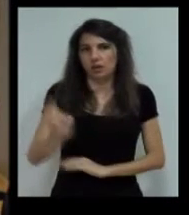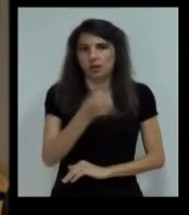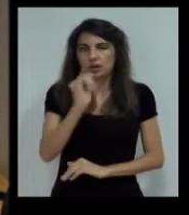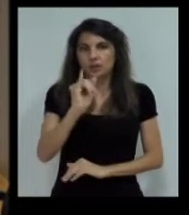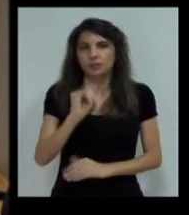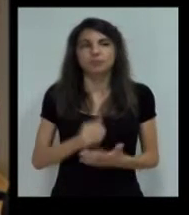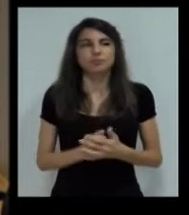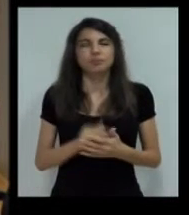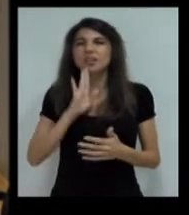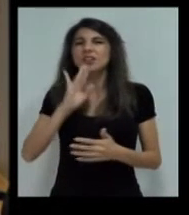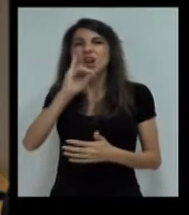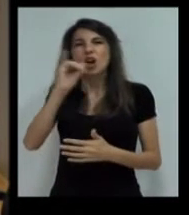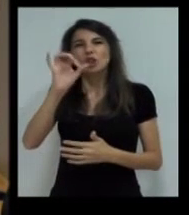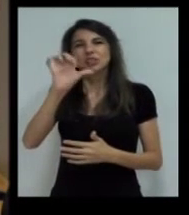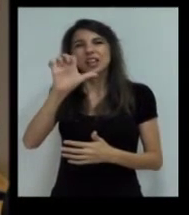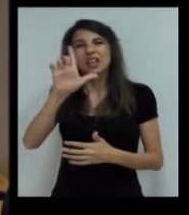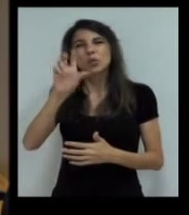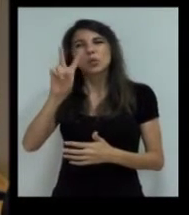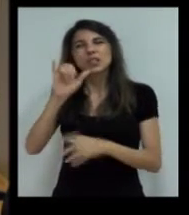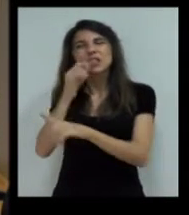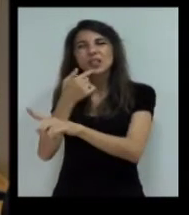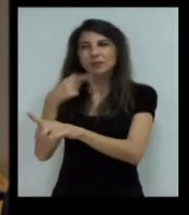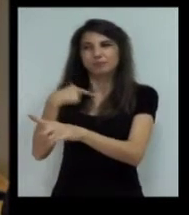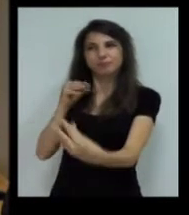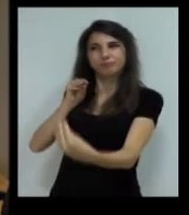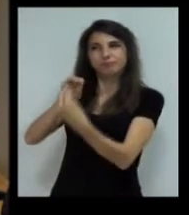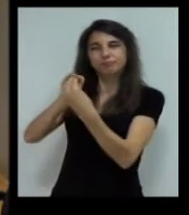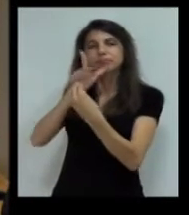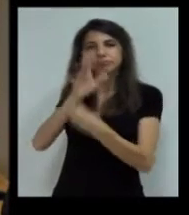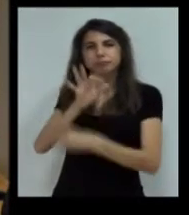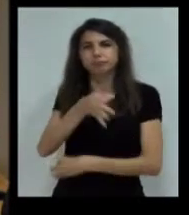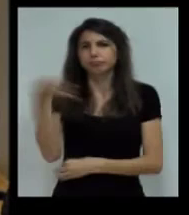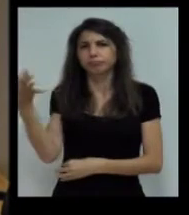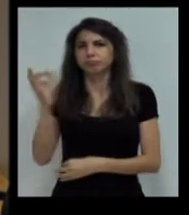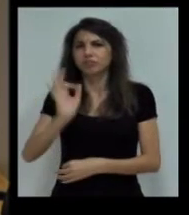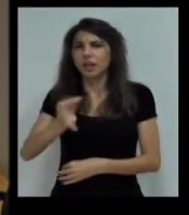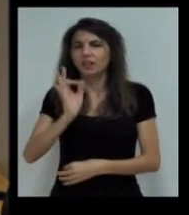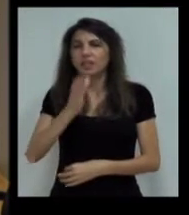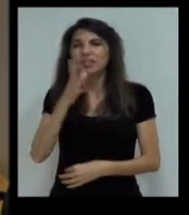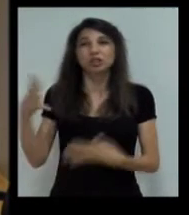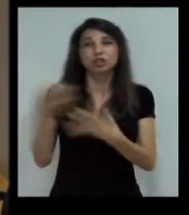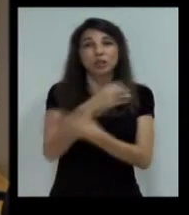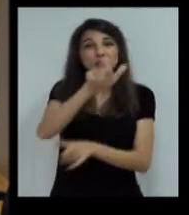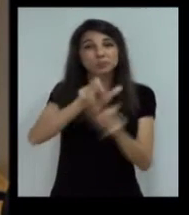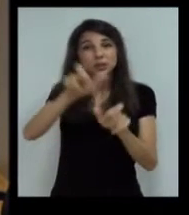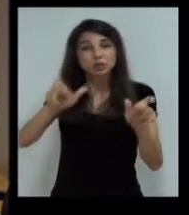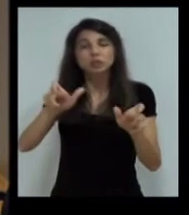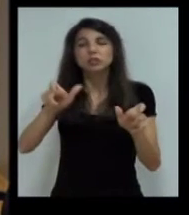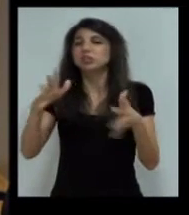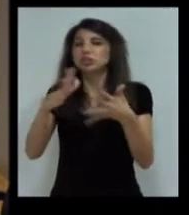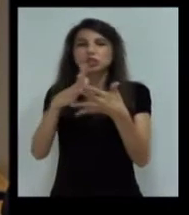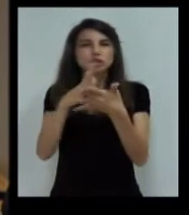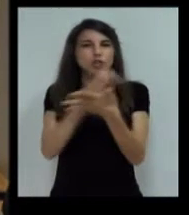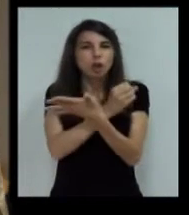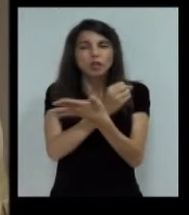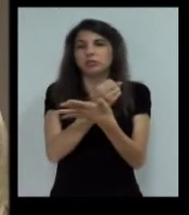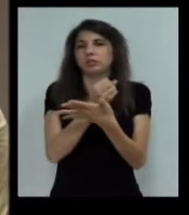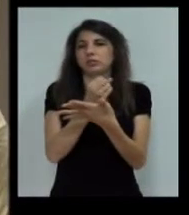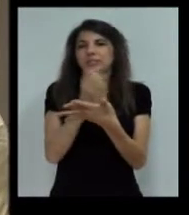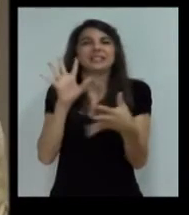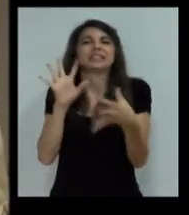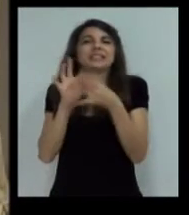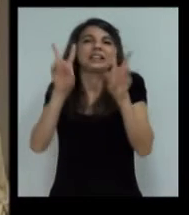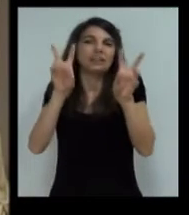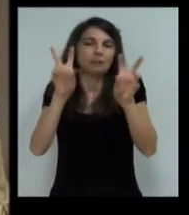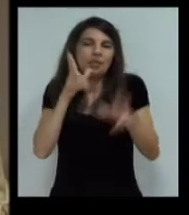comenta José Luis, efectivamente todos los seres humanos, todos los ciudadanos, si hablamos en términos de derechos,